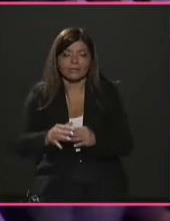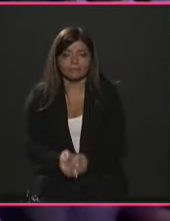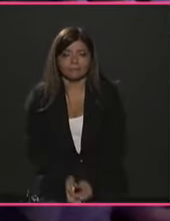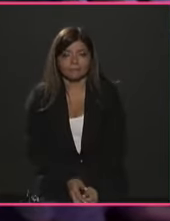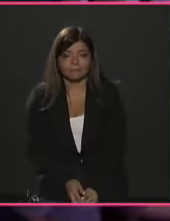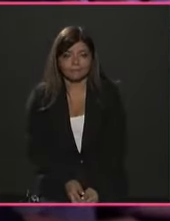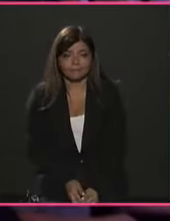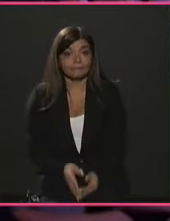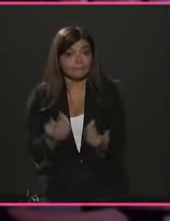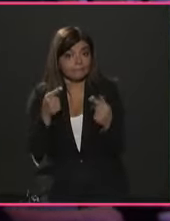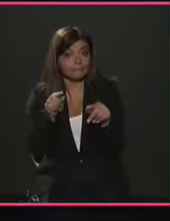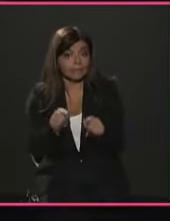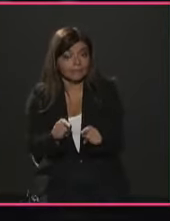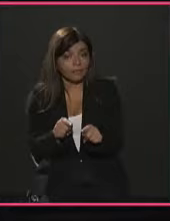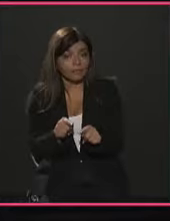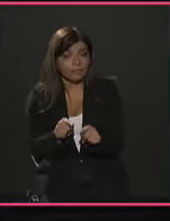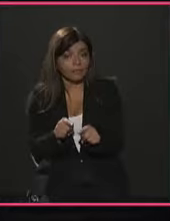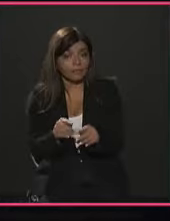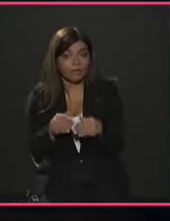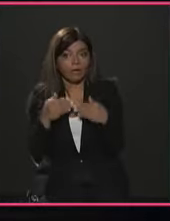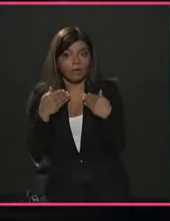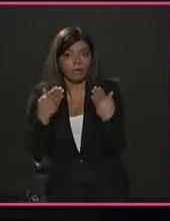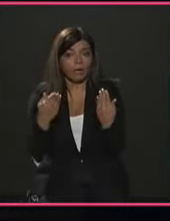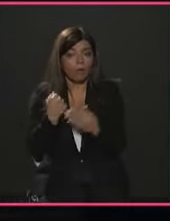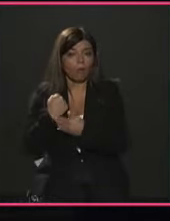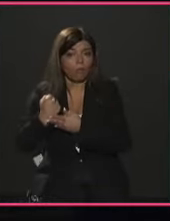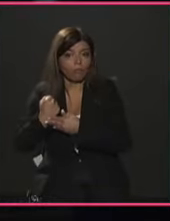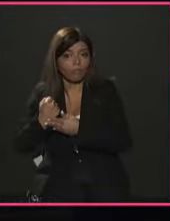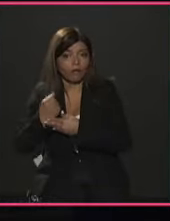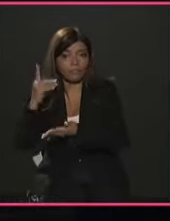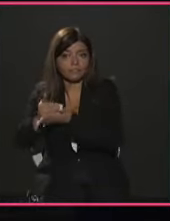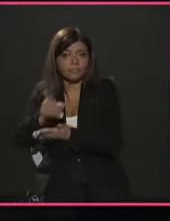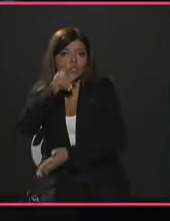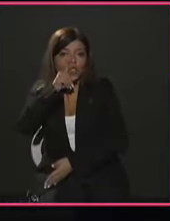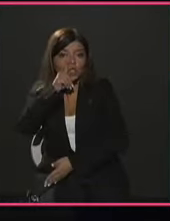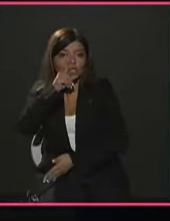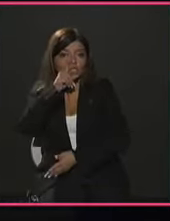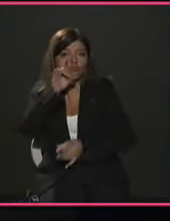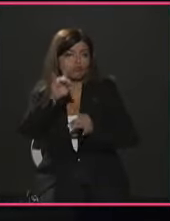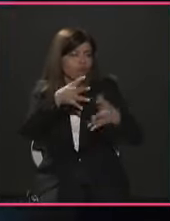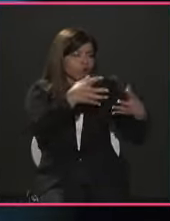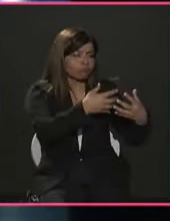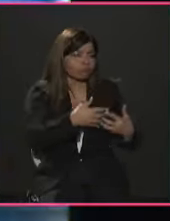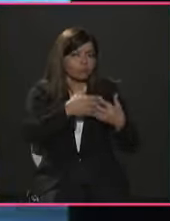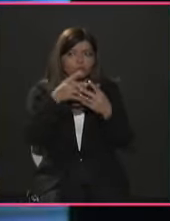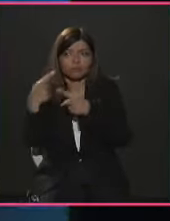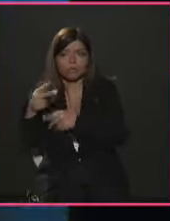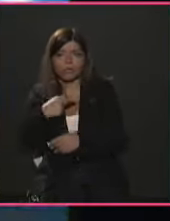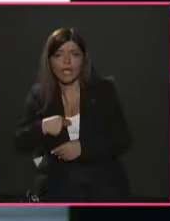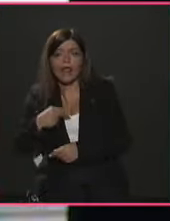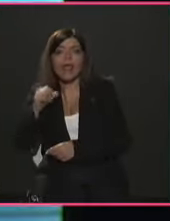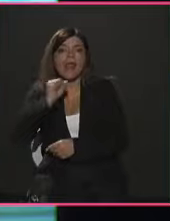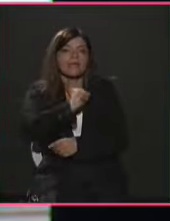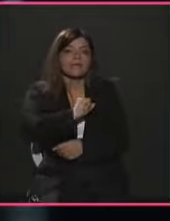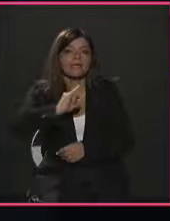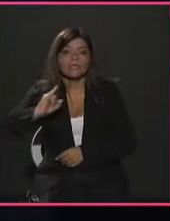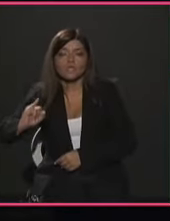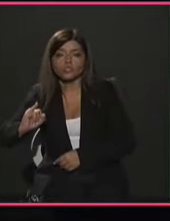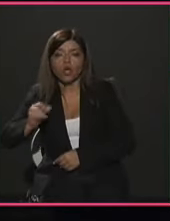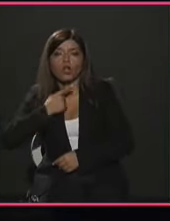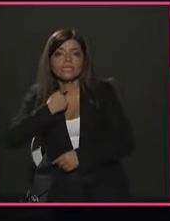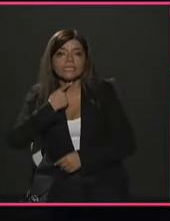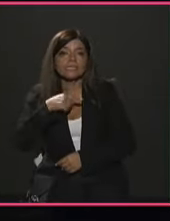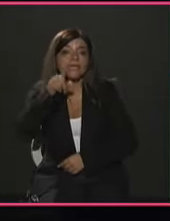minerales pero sin darle ningún tipo de poder de toma de decisiones en la manera en la que funcion estos sistemas de Inteligencia artificial o a los